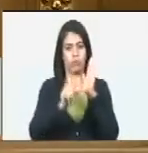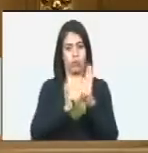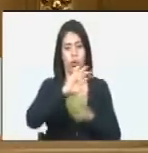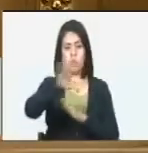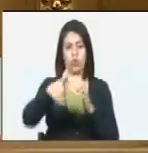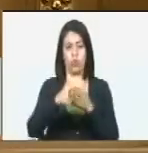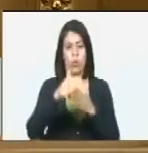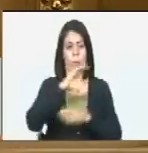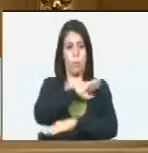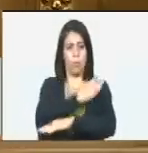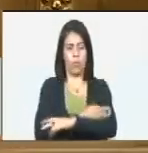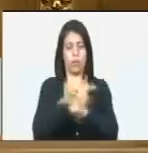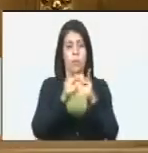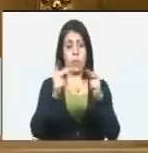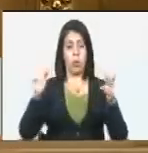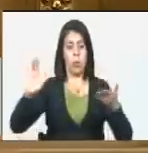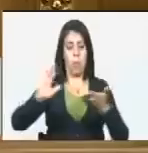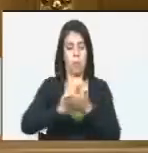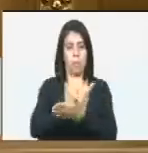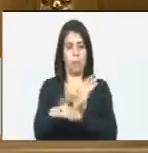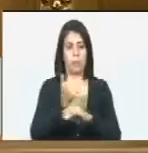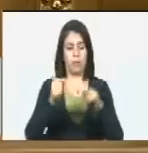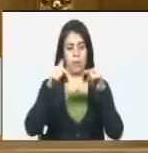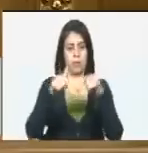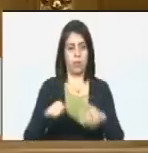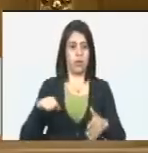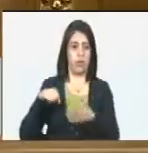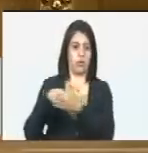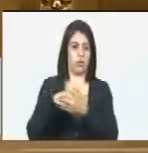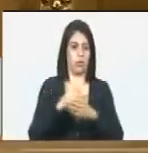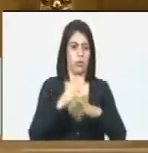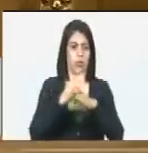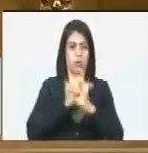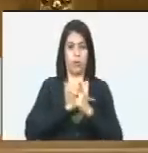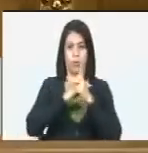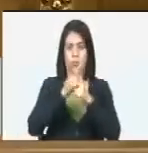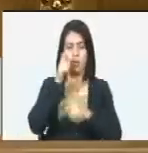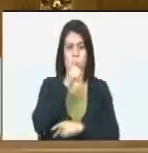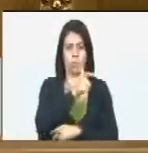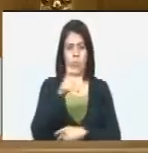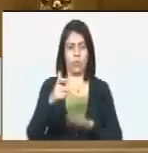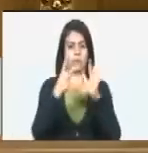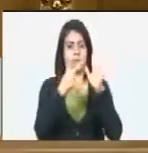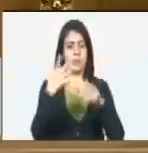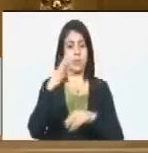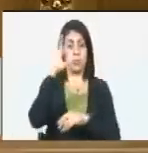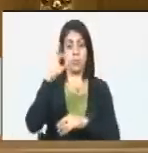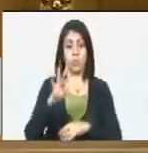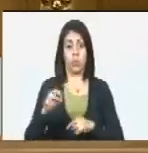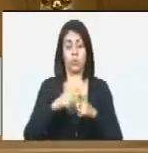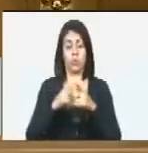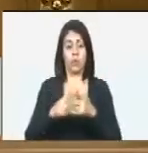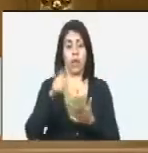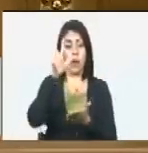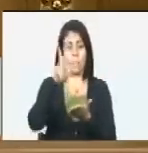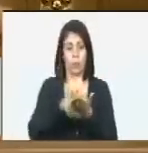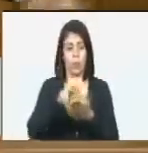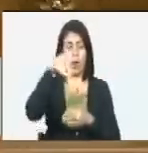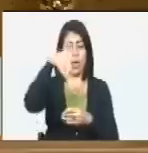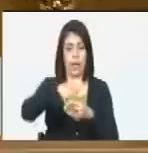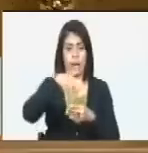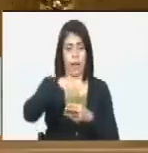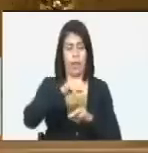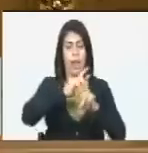todos los poderes públicos. Estaban golpeando la voluntad del pueblo, que en 75% había aprobado en referéndum esa